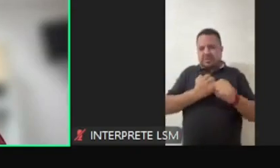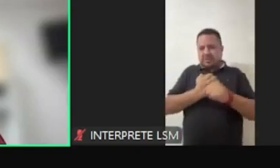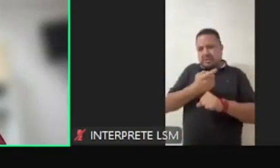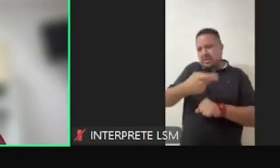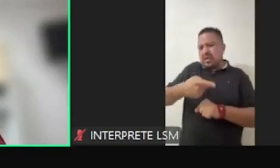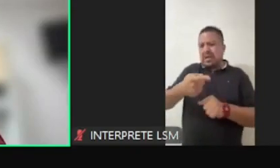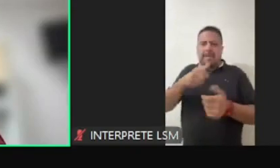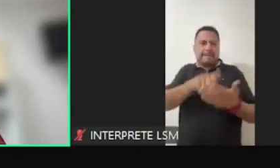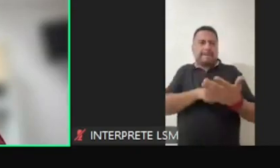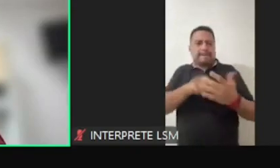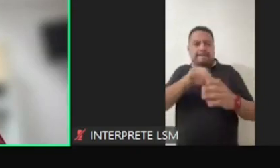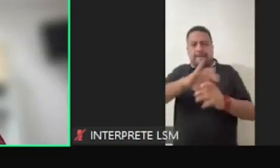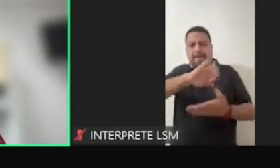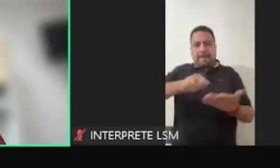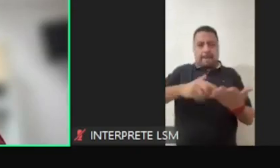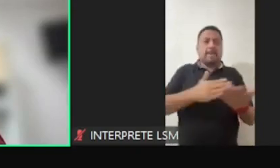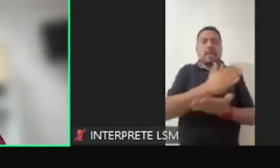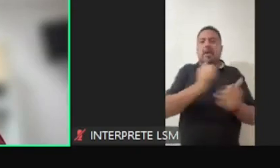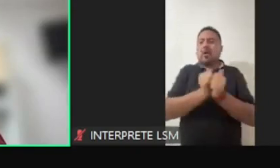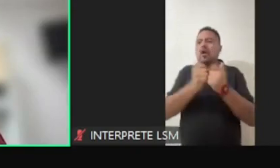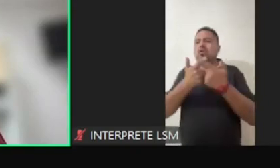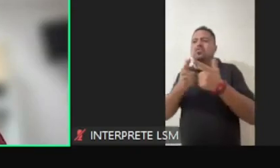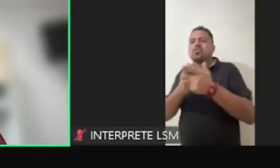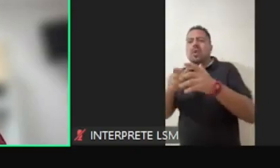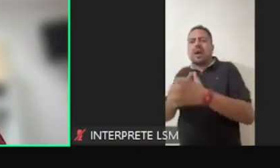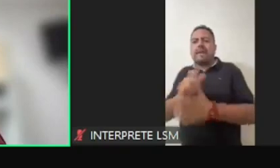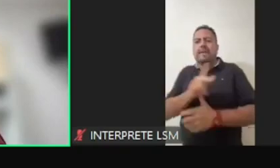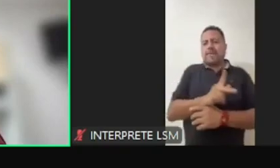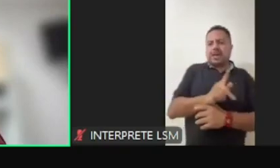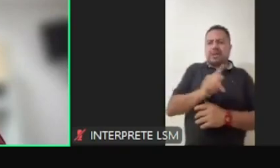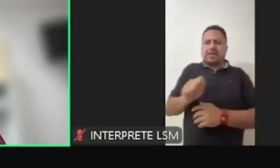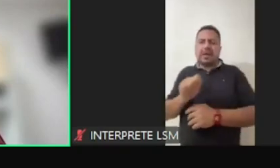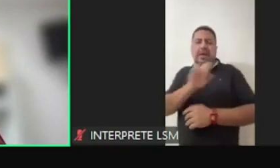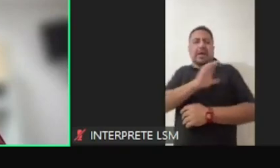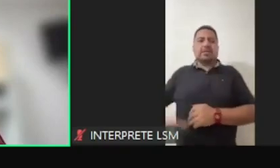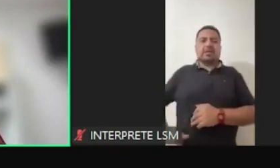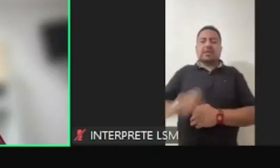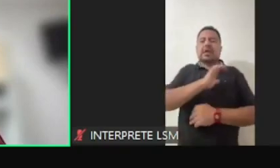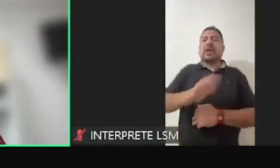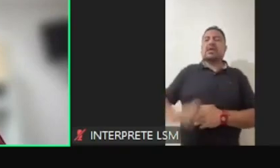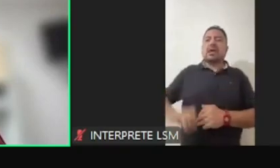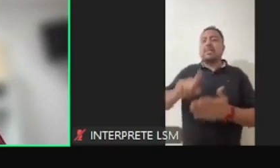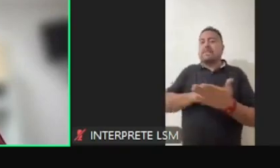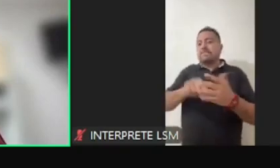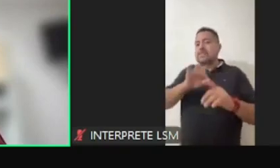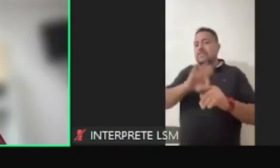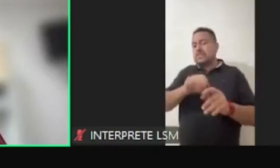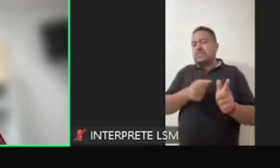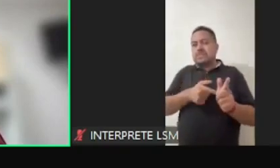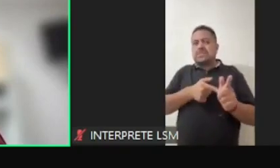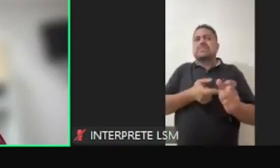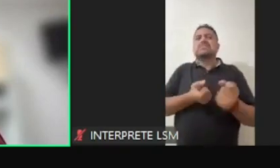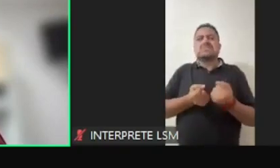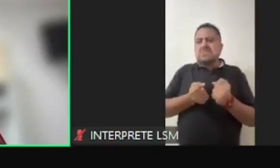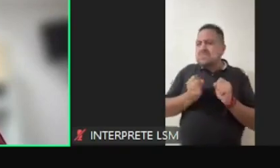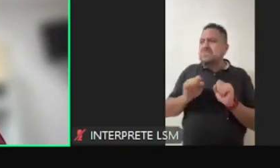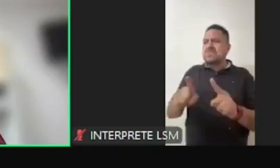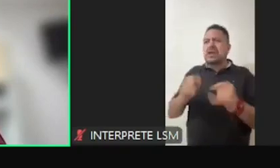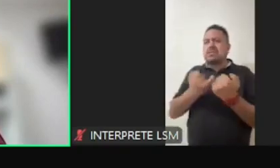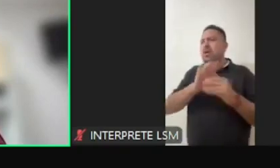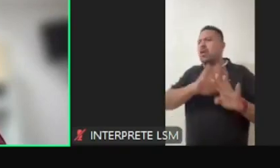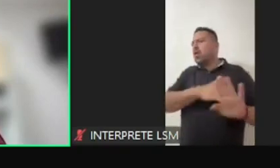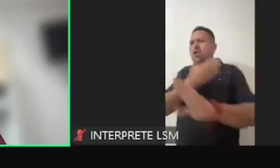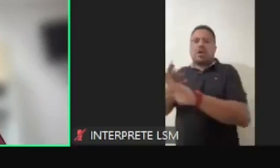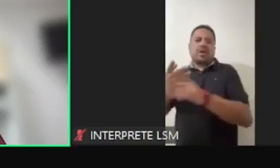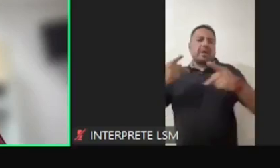representación proporcional por el partido del trabajo y candidata un día de reelección por el mismo Cargo en contra del